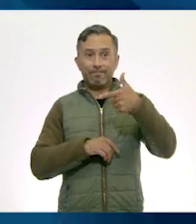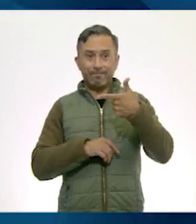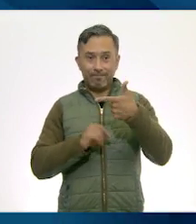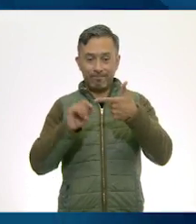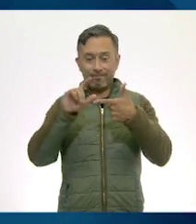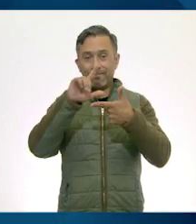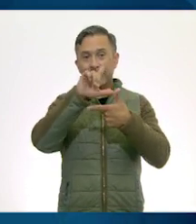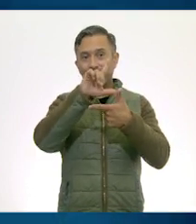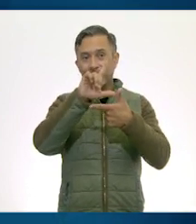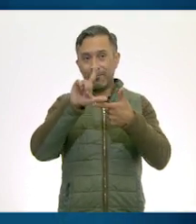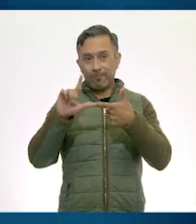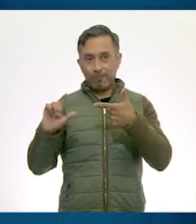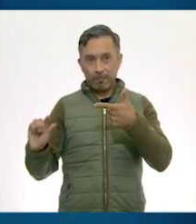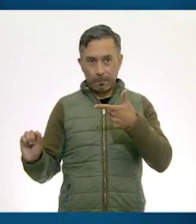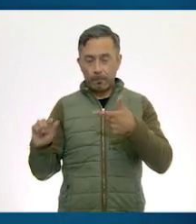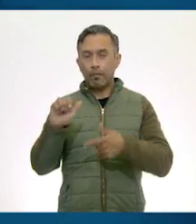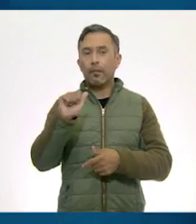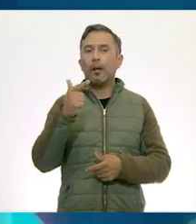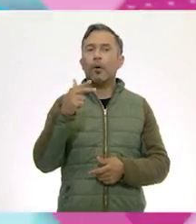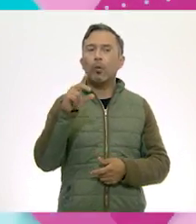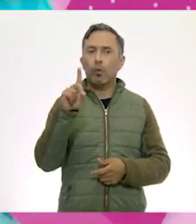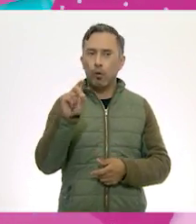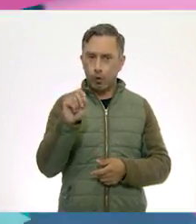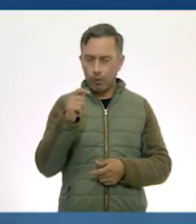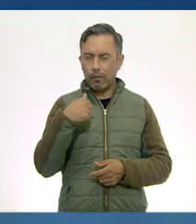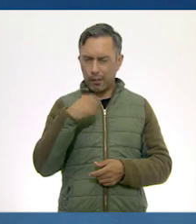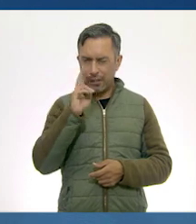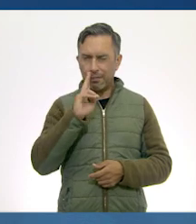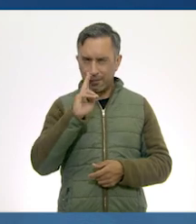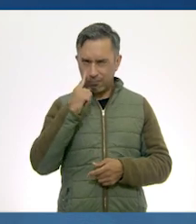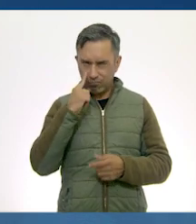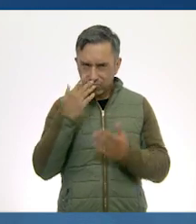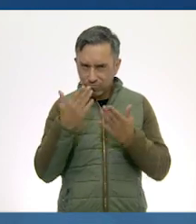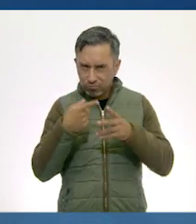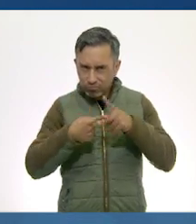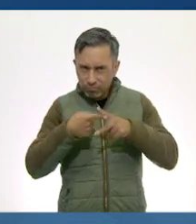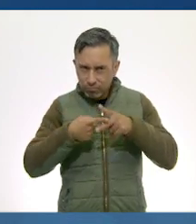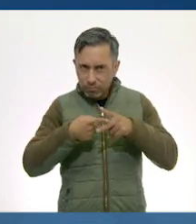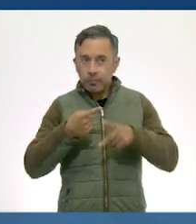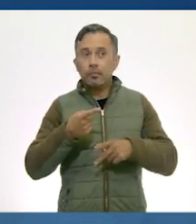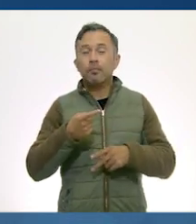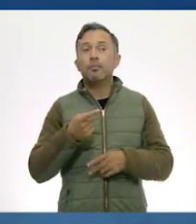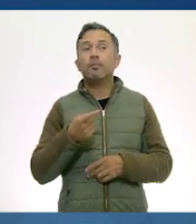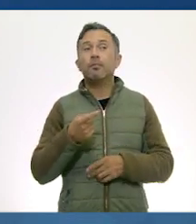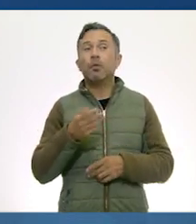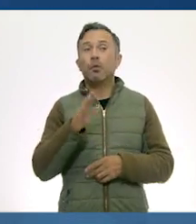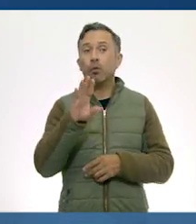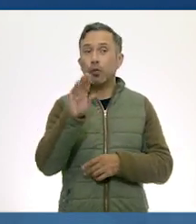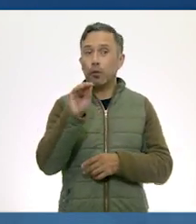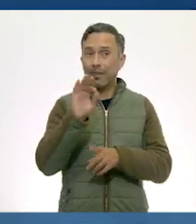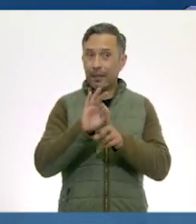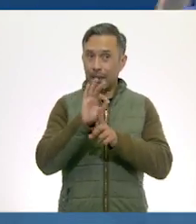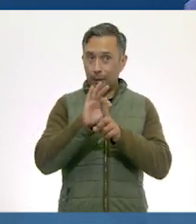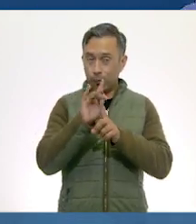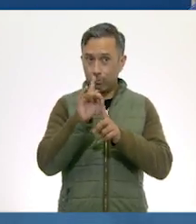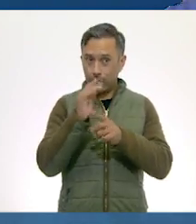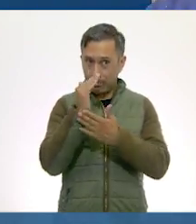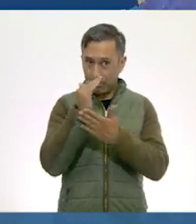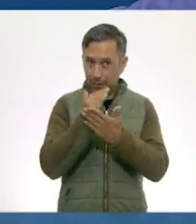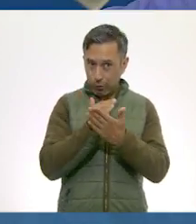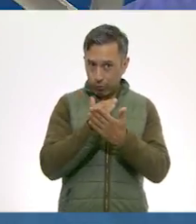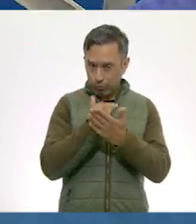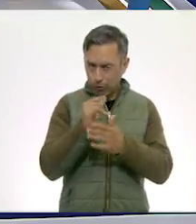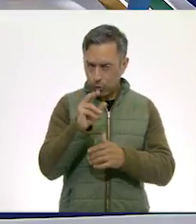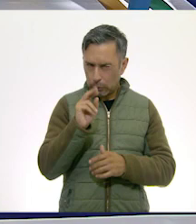ángulo agudo. Lo voy a medir y vamos a ver si mide menos de 90 grados.